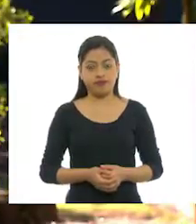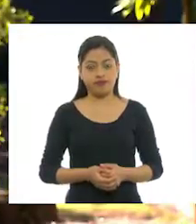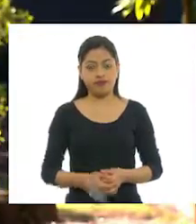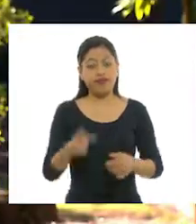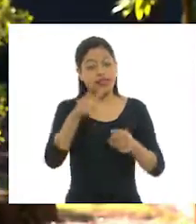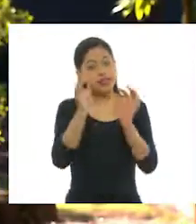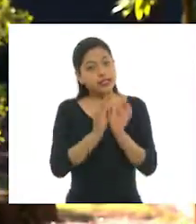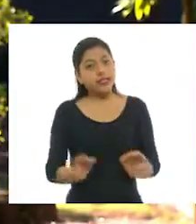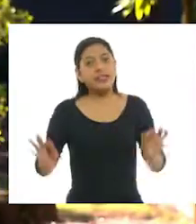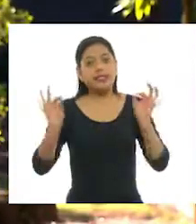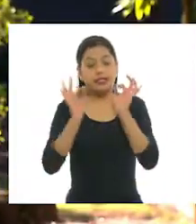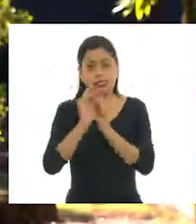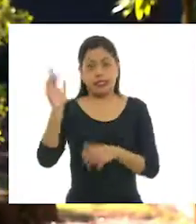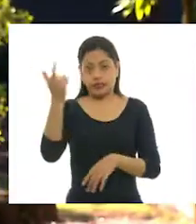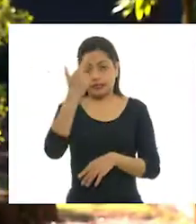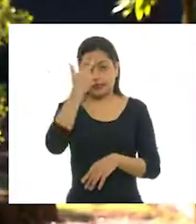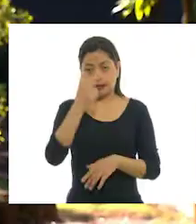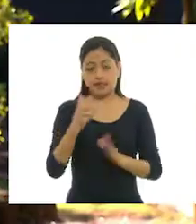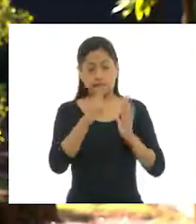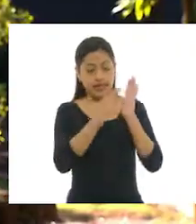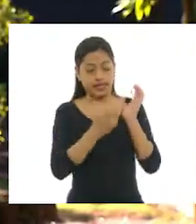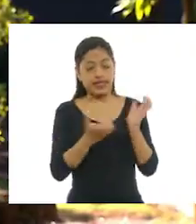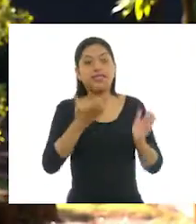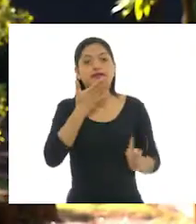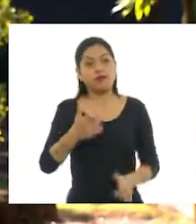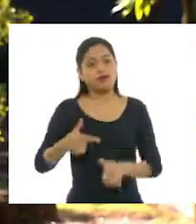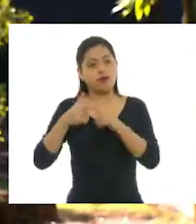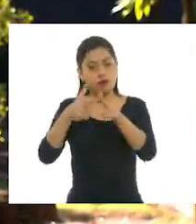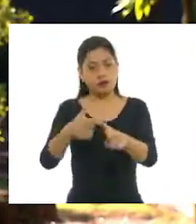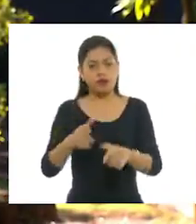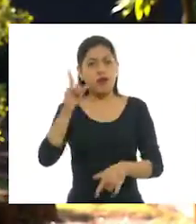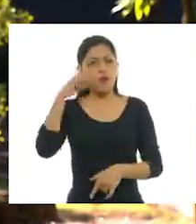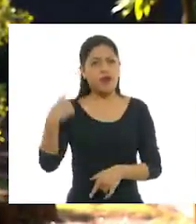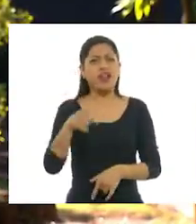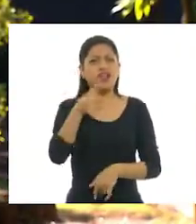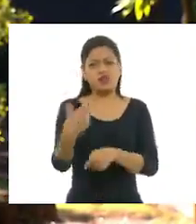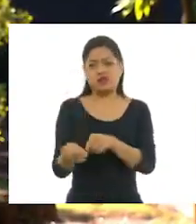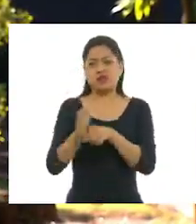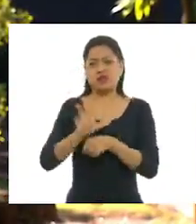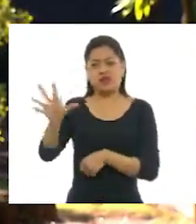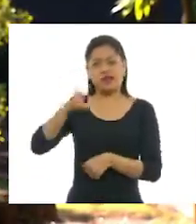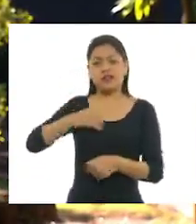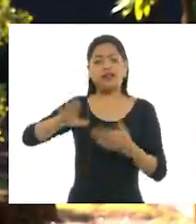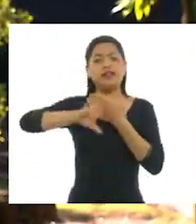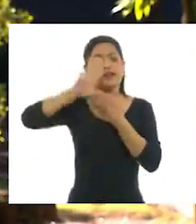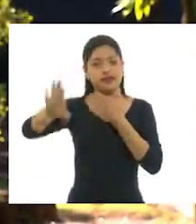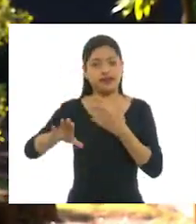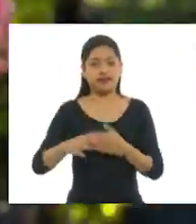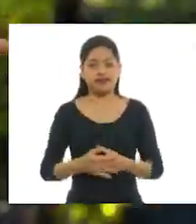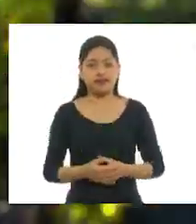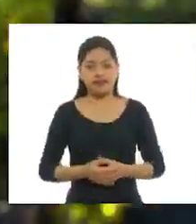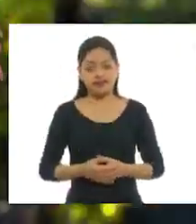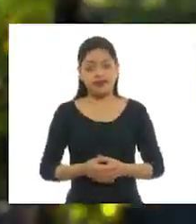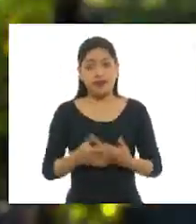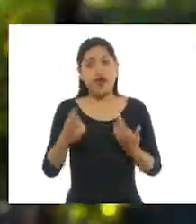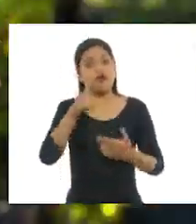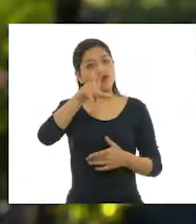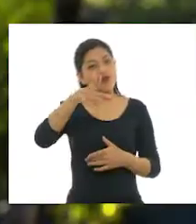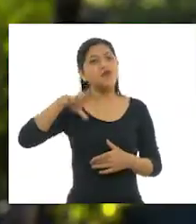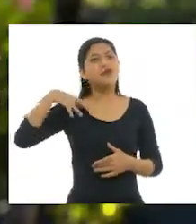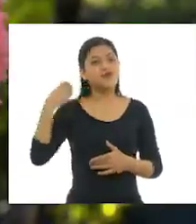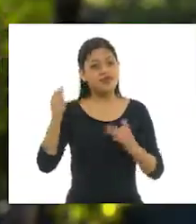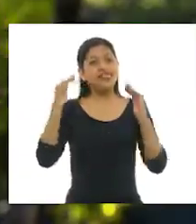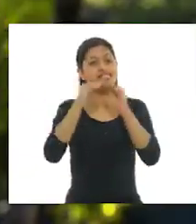Es muy importante continuar con las recomendaciones para evitar contagios de COVID. Trata de